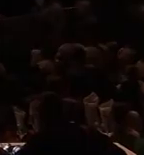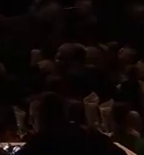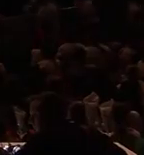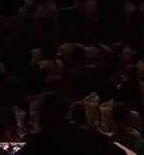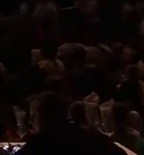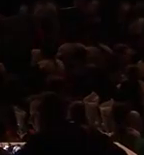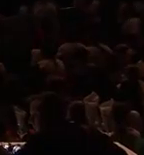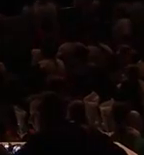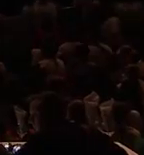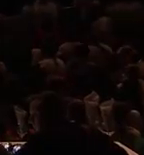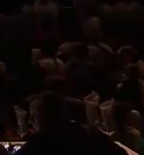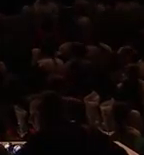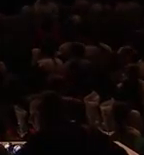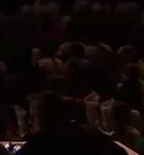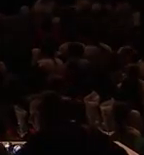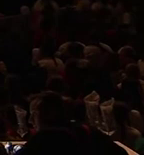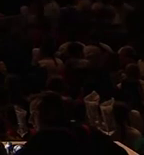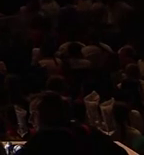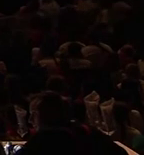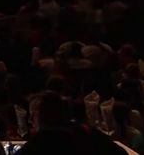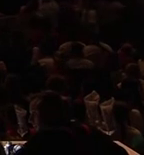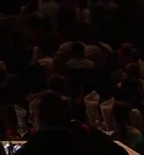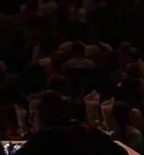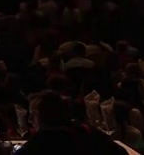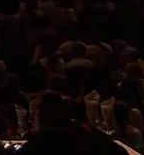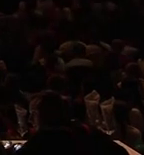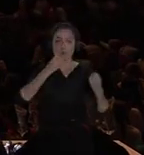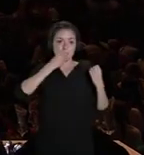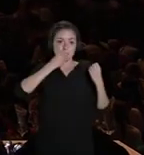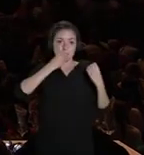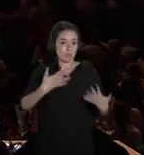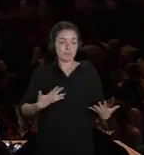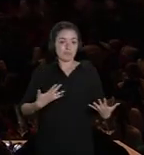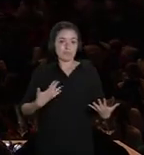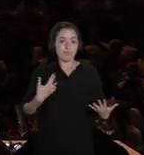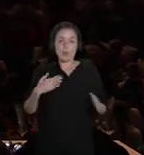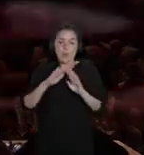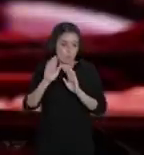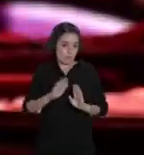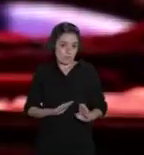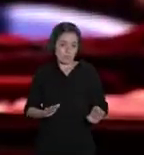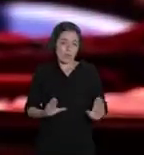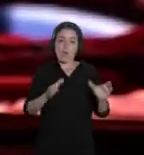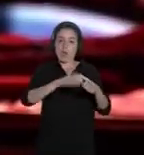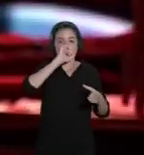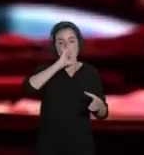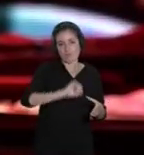de Cristo Casas que han llevado a la perfección Chinchositos. Vamos a escuchar a Emily. Cómo no, dedicárselos a nuestra